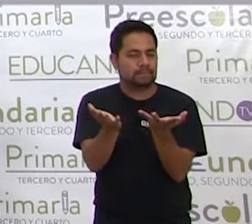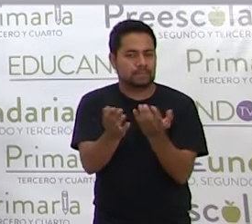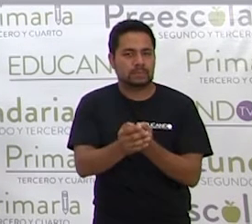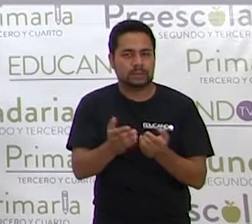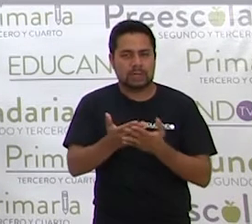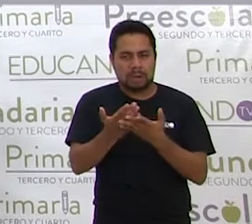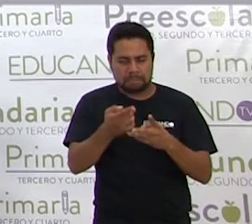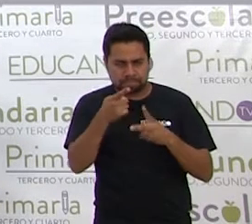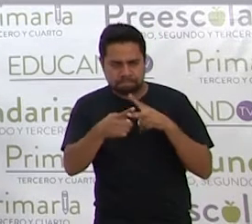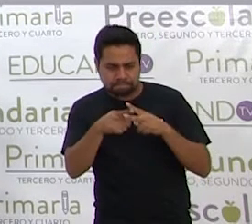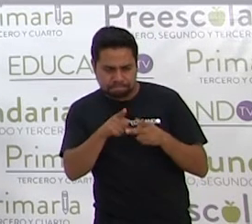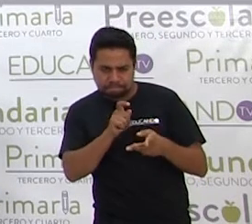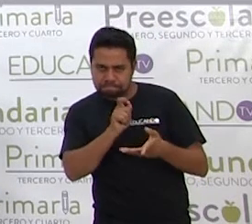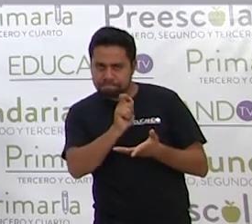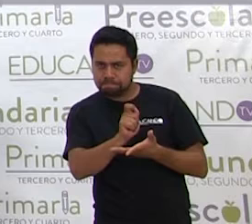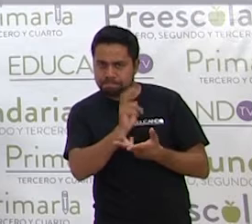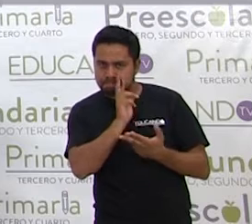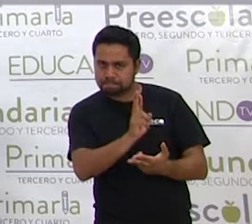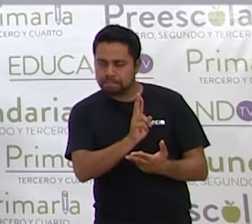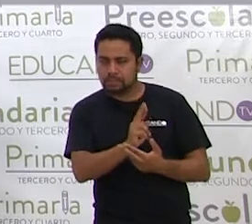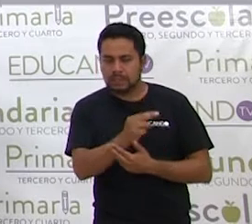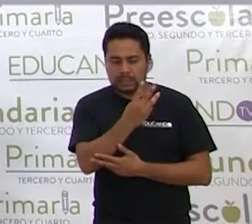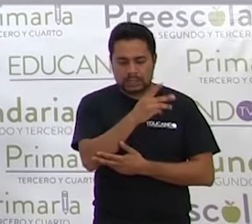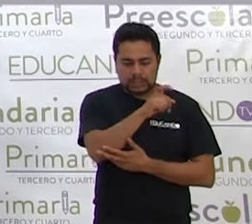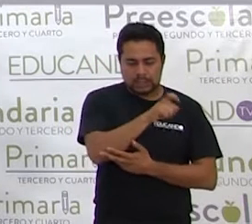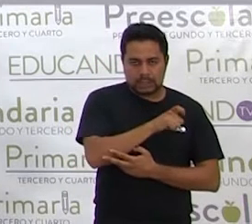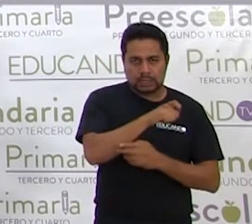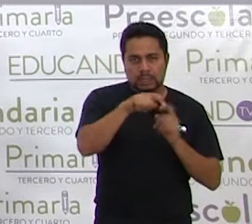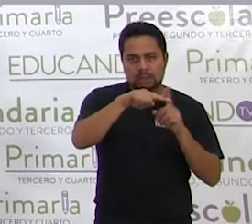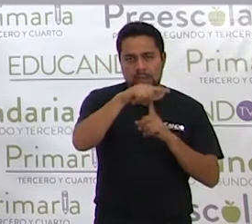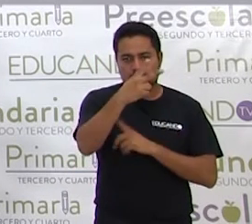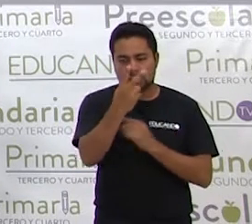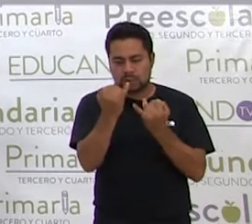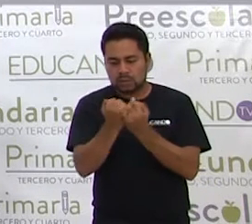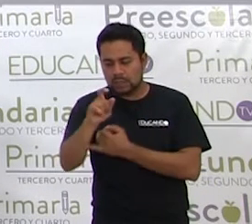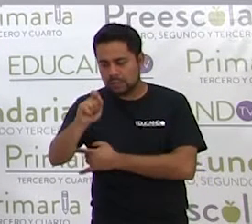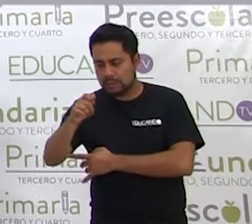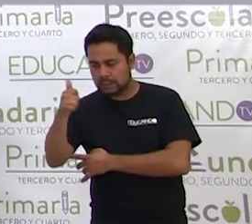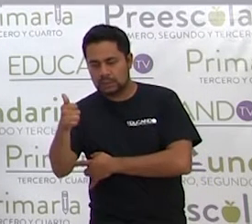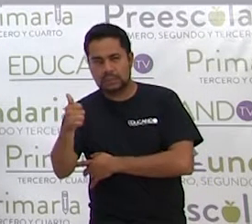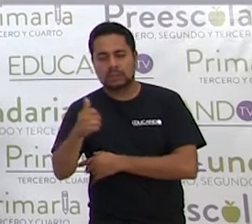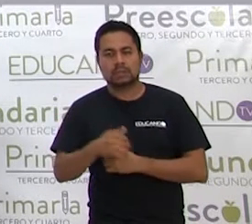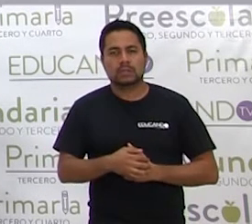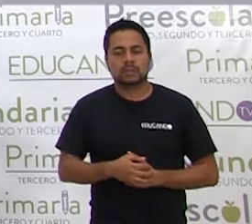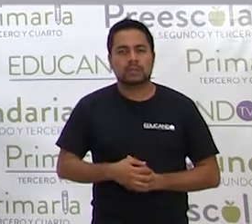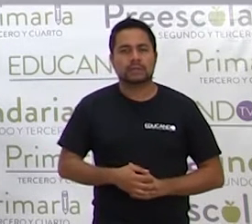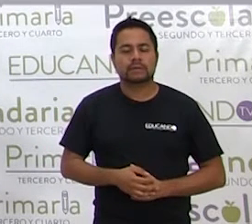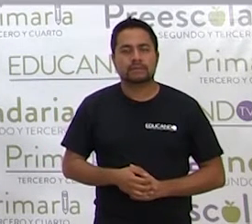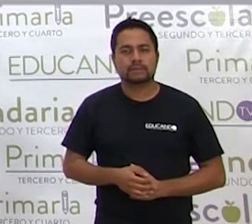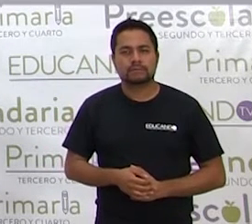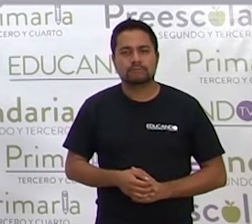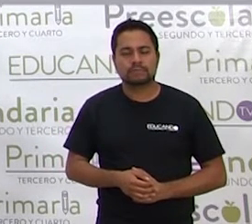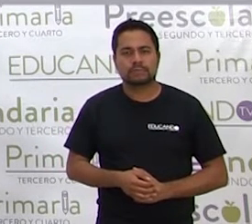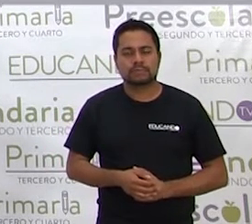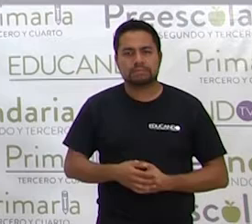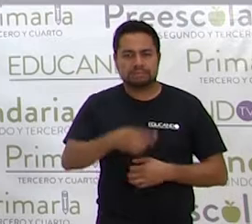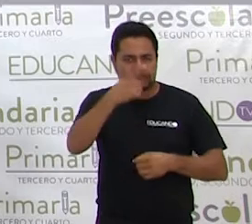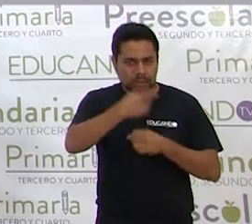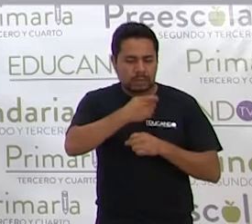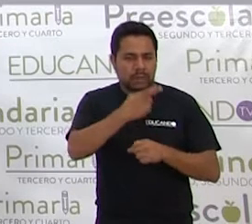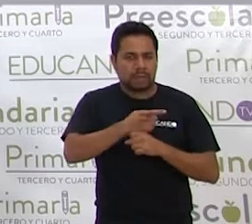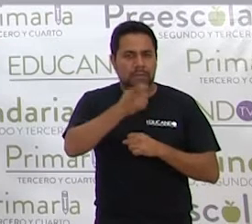resolverlo tenemos 3 x + 2 igual con 26 vamos a primero dejar